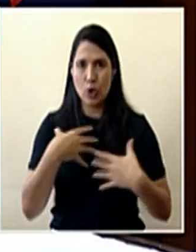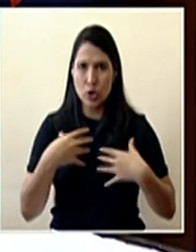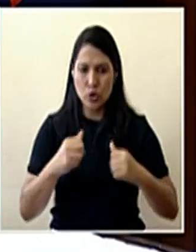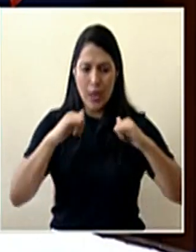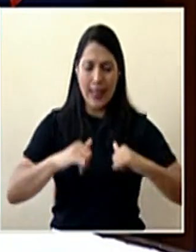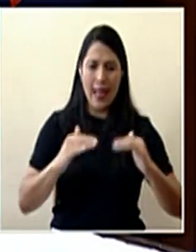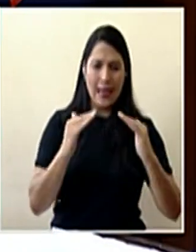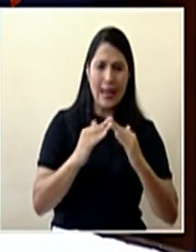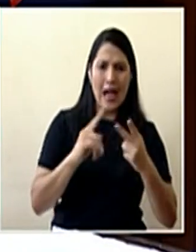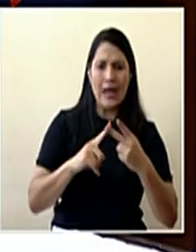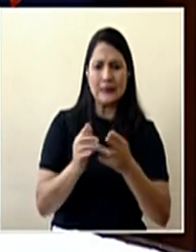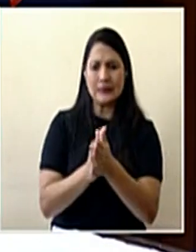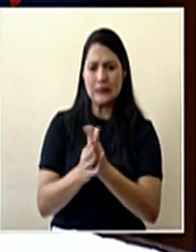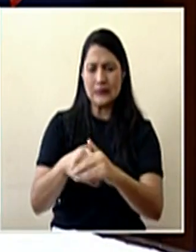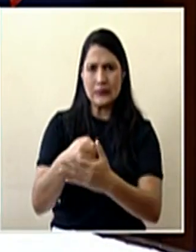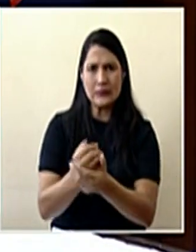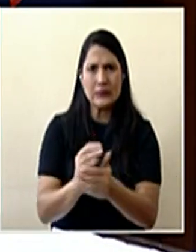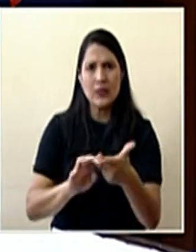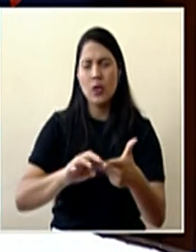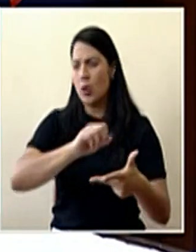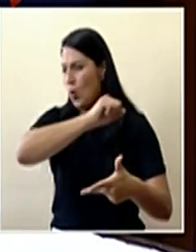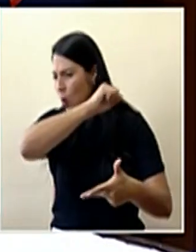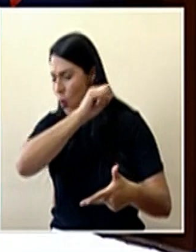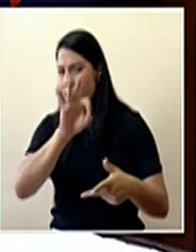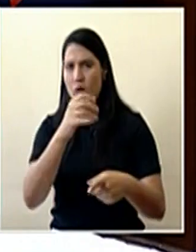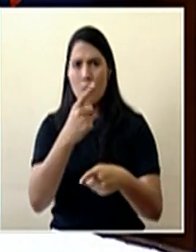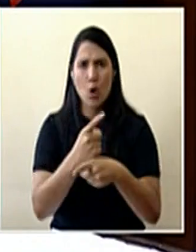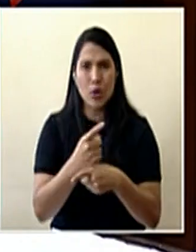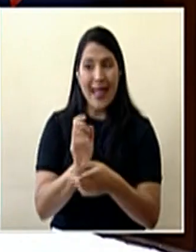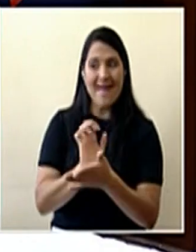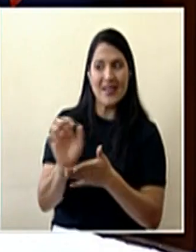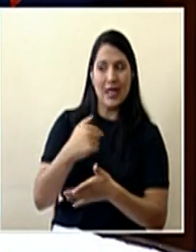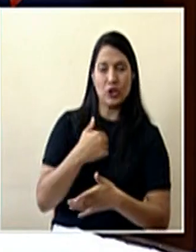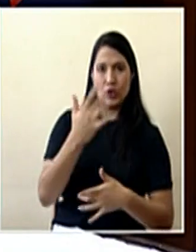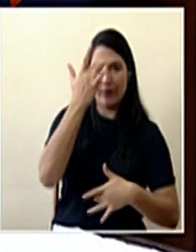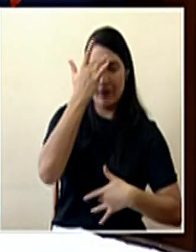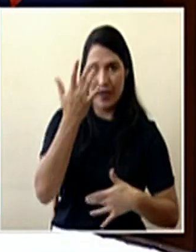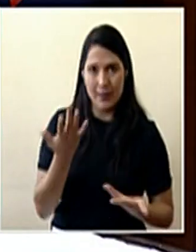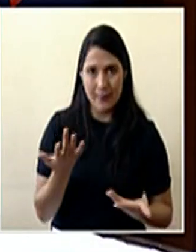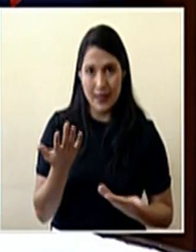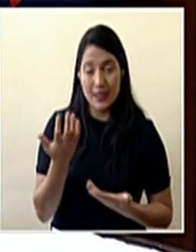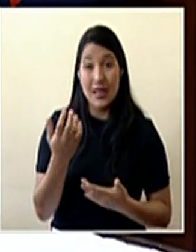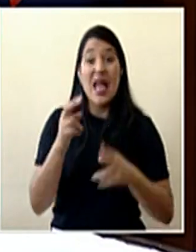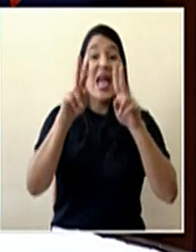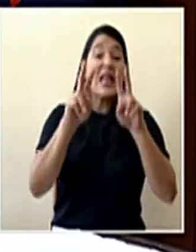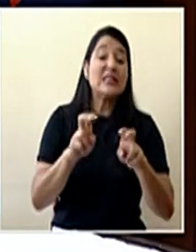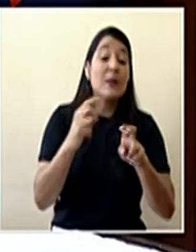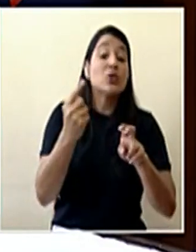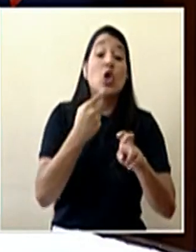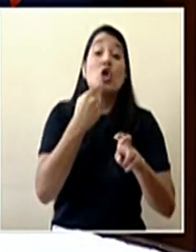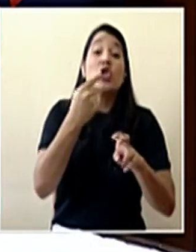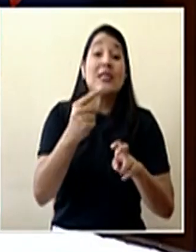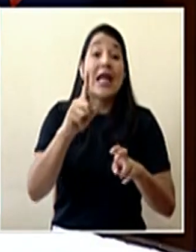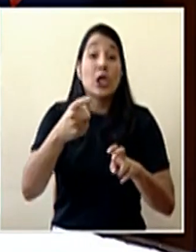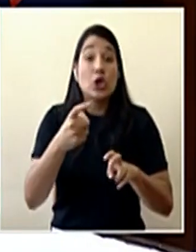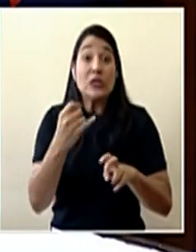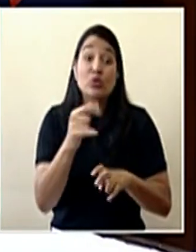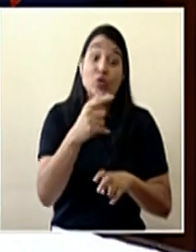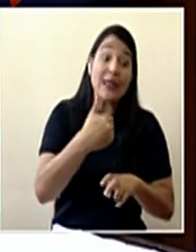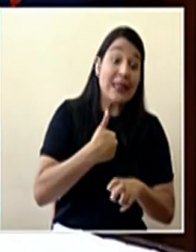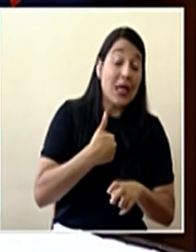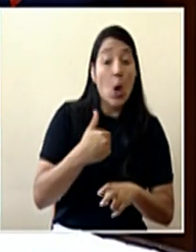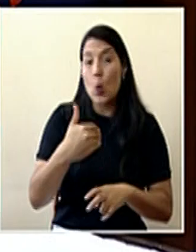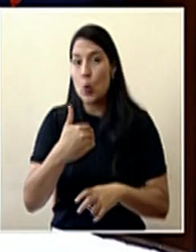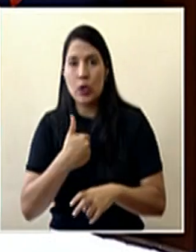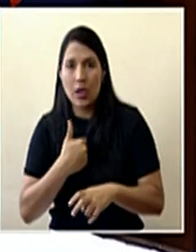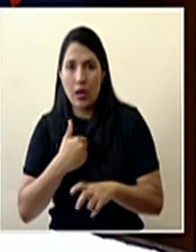protocolo del estornudo y de evitar contaminarme. La prueba lo que va a definir es que si usted lo padece o no lo padece, pero no la va a prevenir de padecer